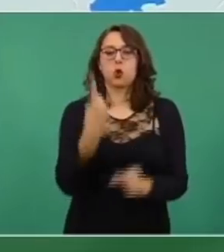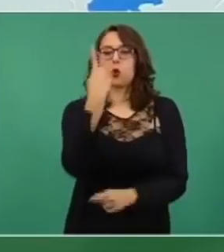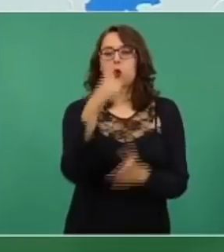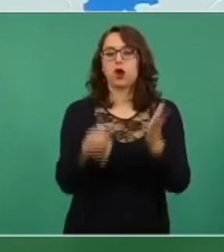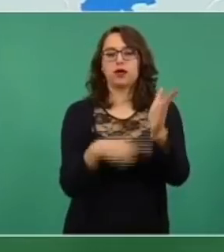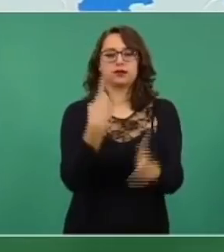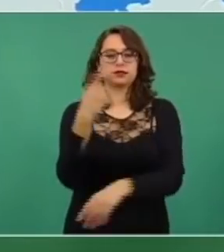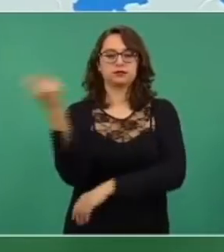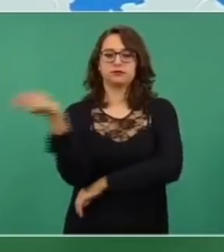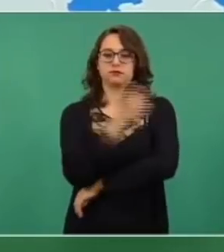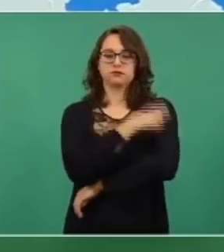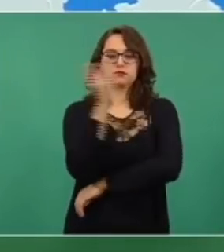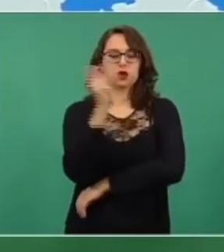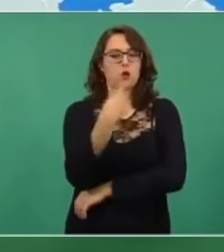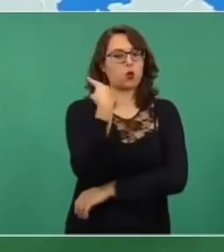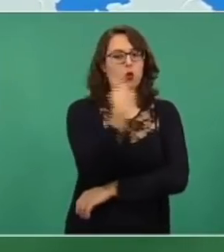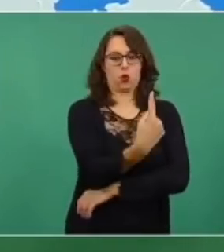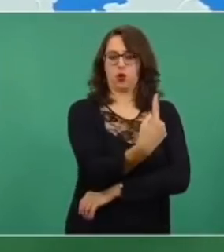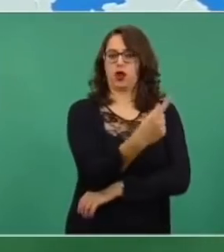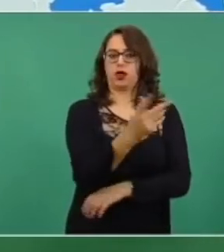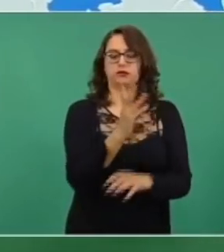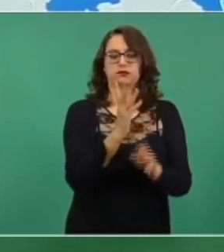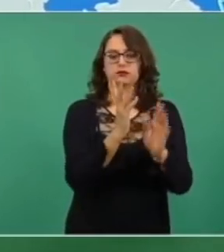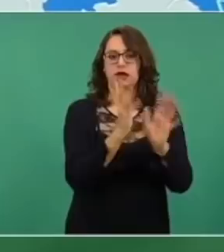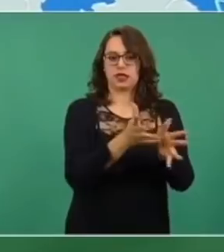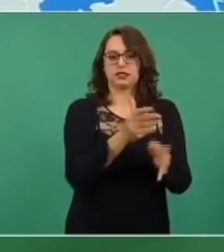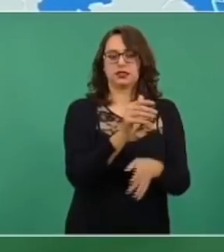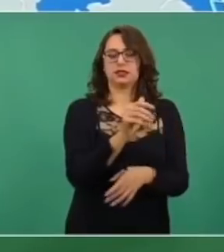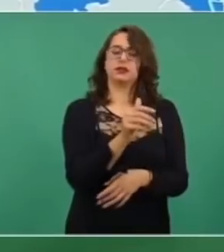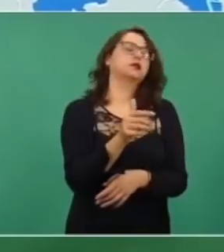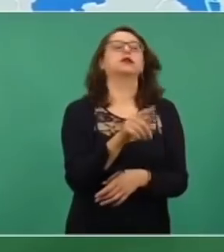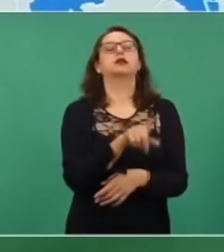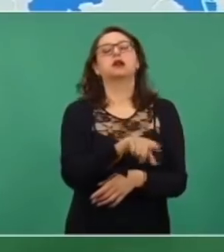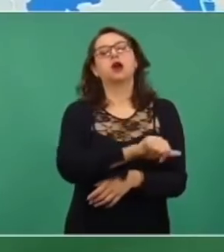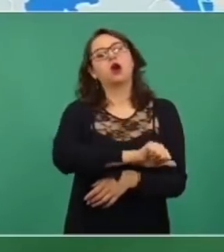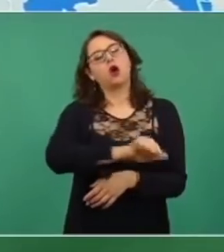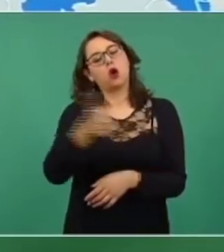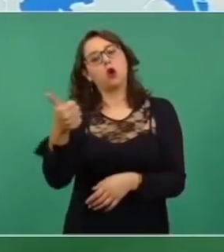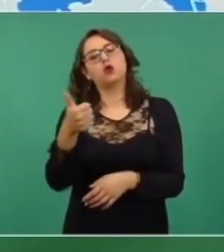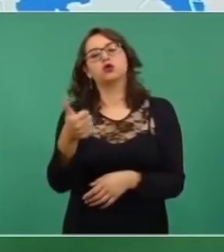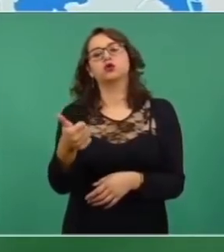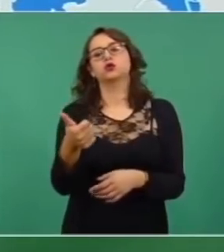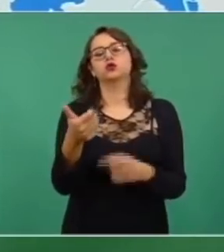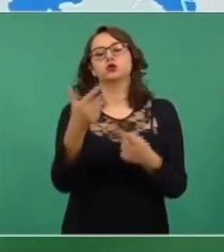y en todos los demás que contempla Sonora, Chihuahua,